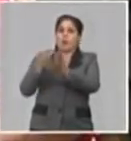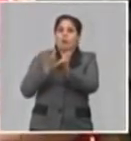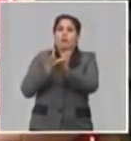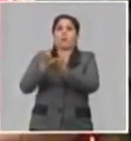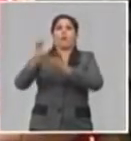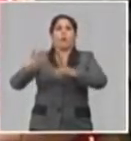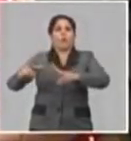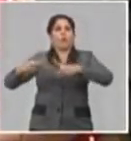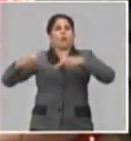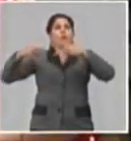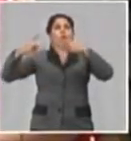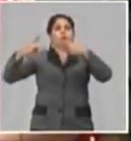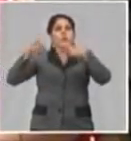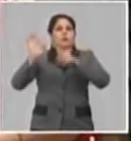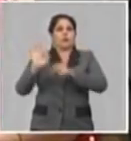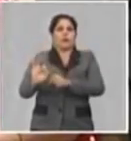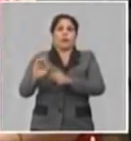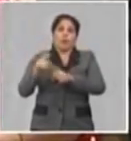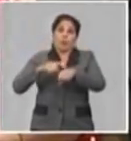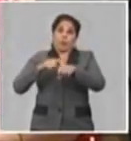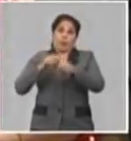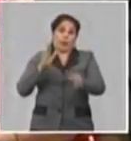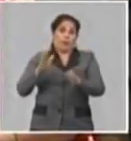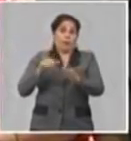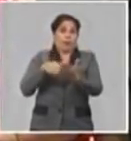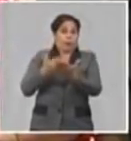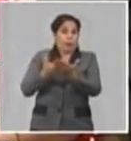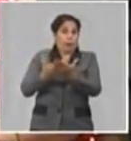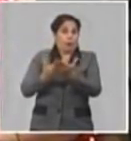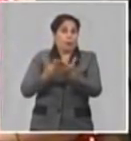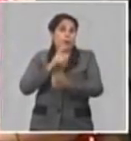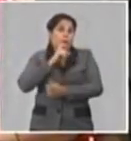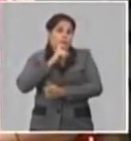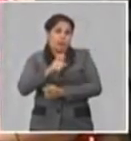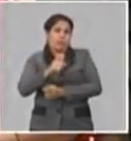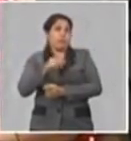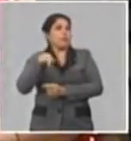a retomarlo, transcurrido este tiempo difícil